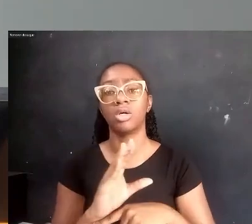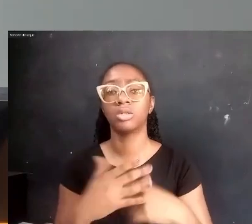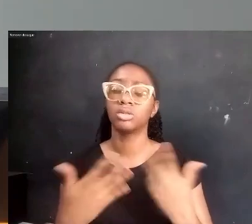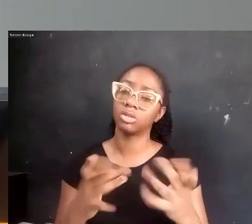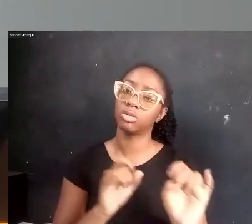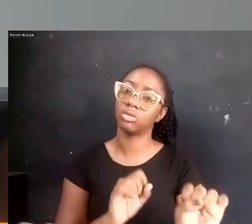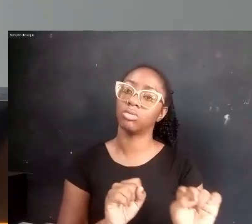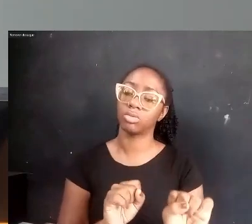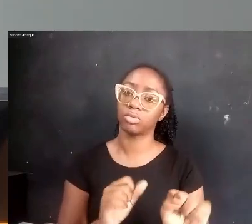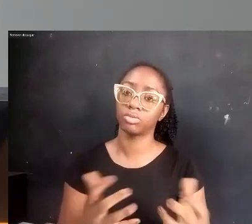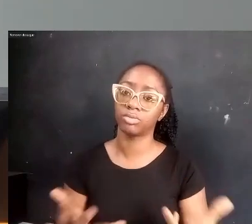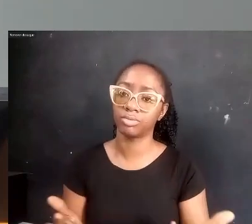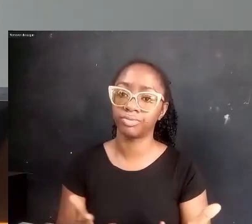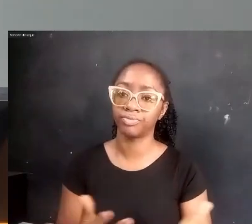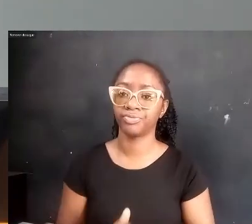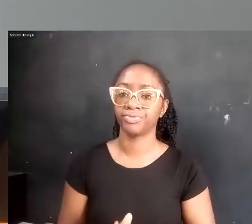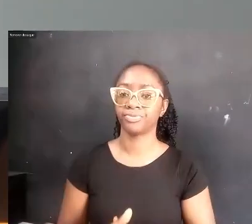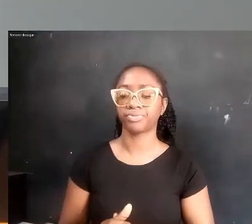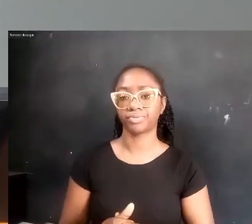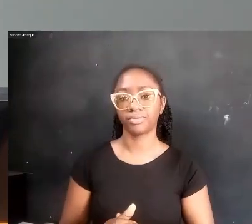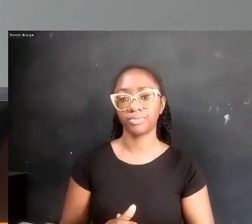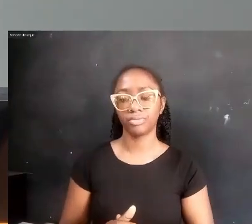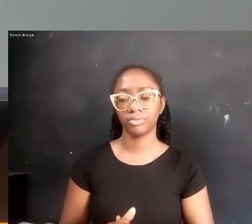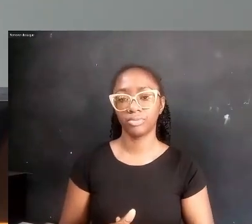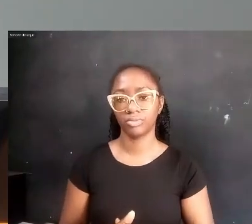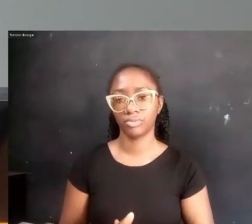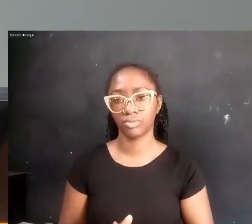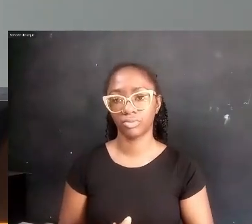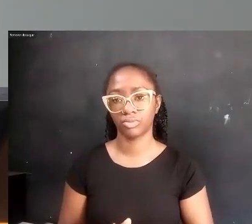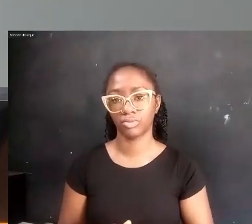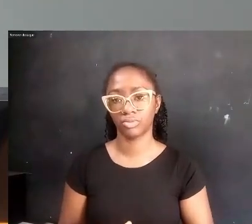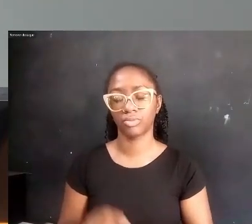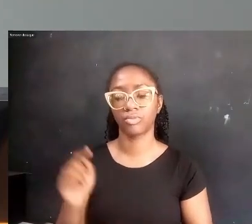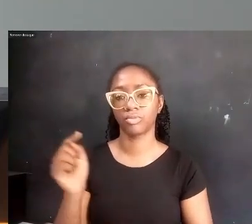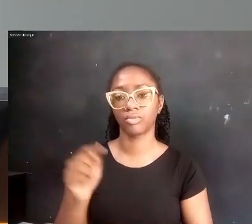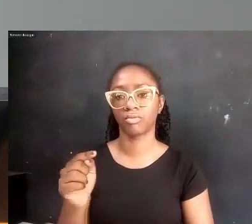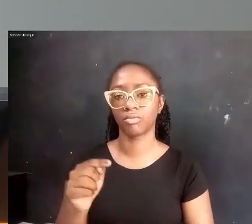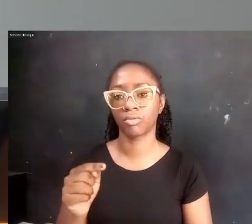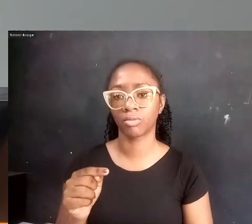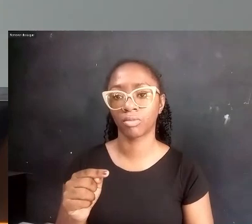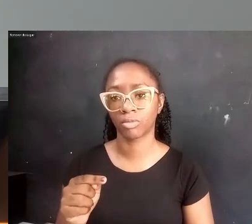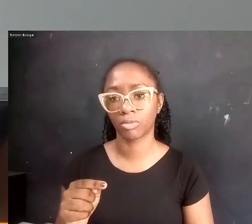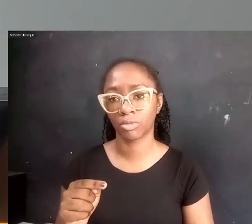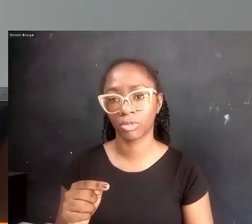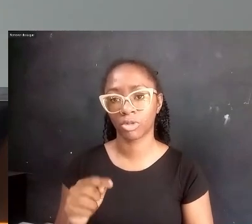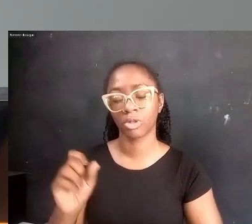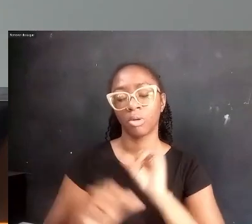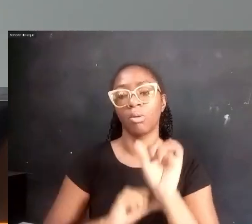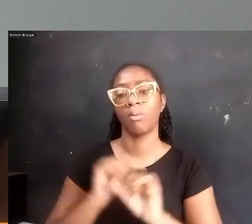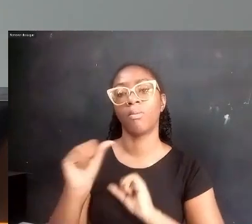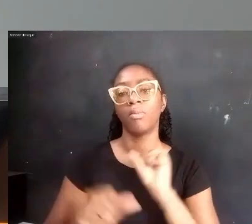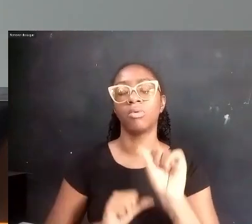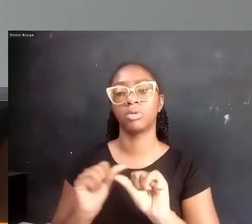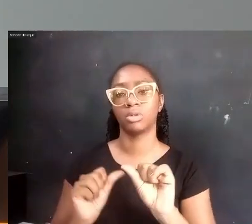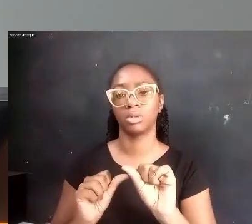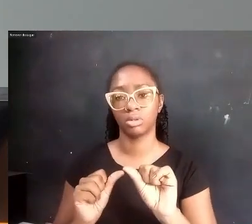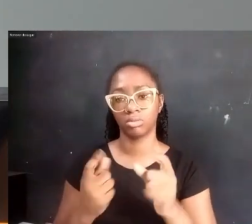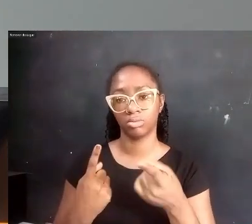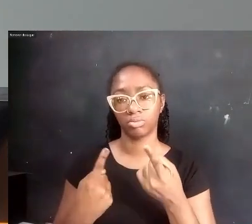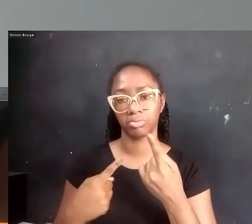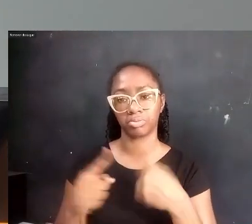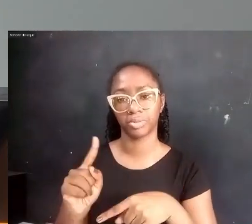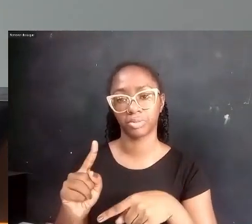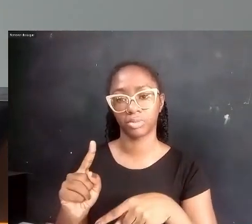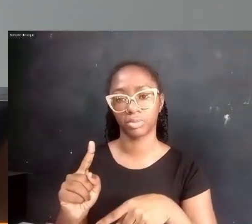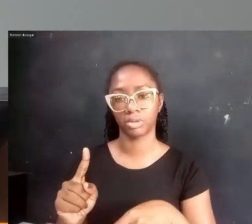cultura constitucional francesa, la relación es directa. Cambiar las cosas, establecer un nuevo